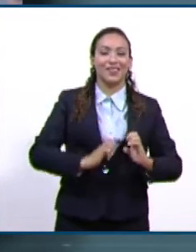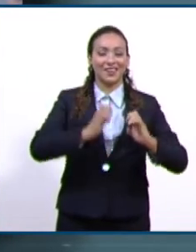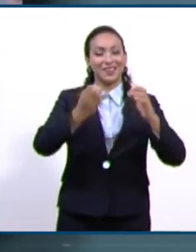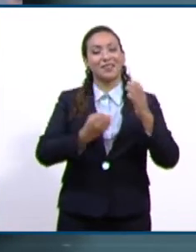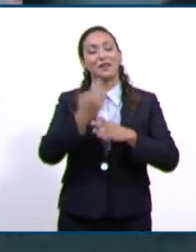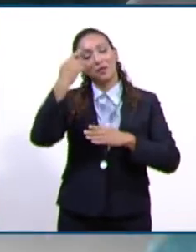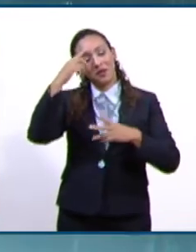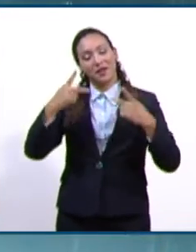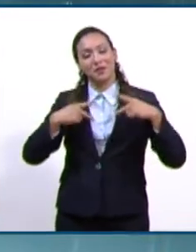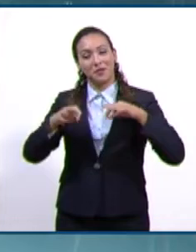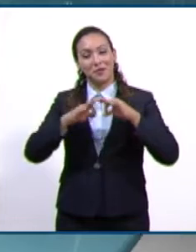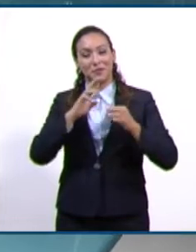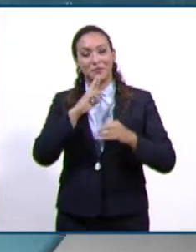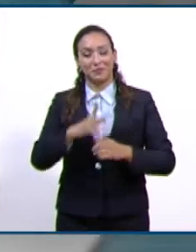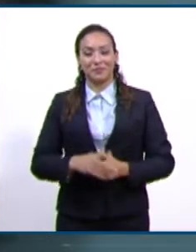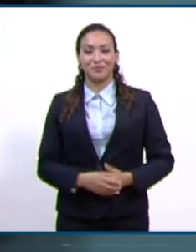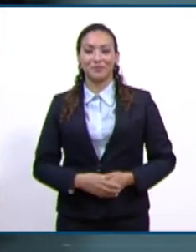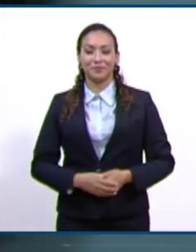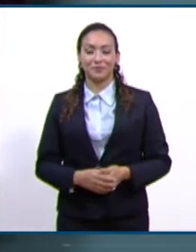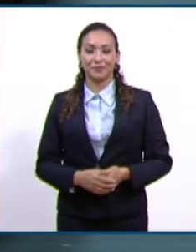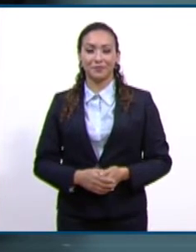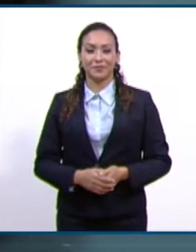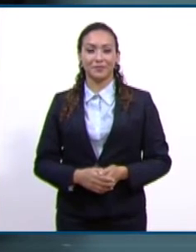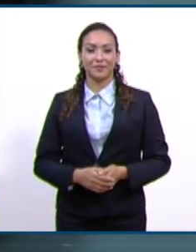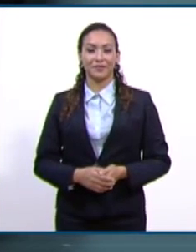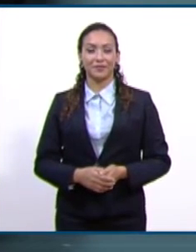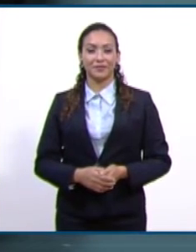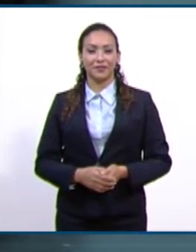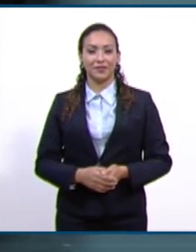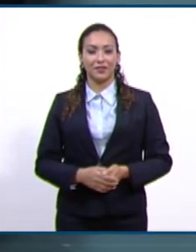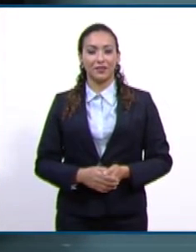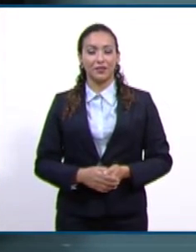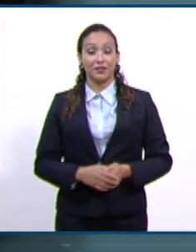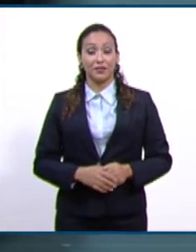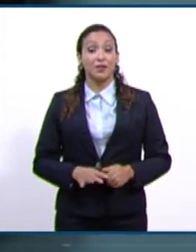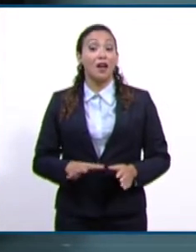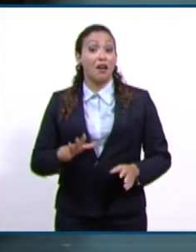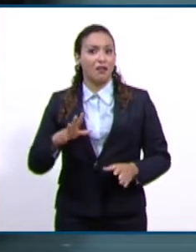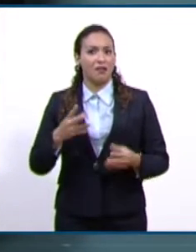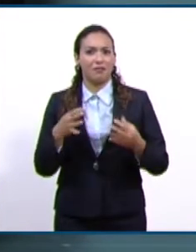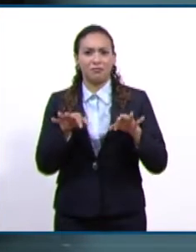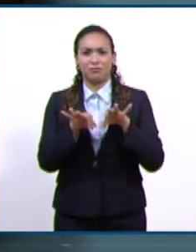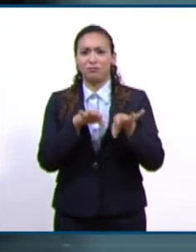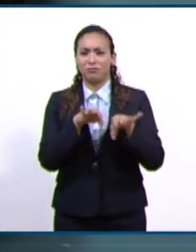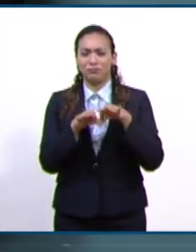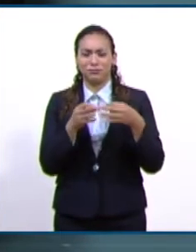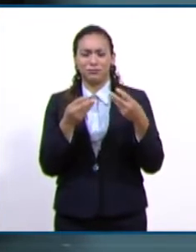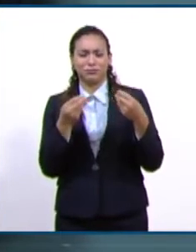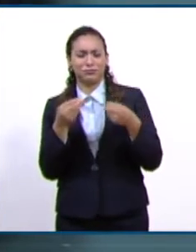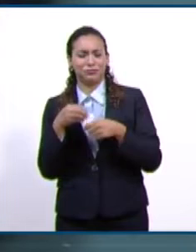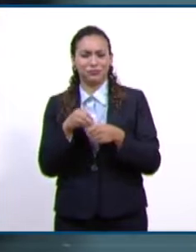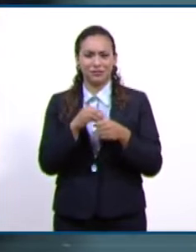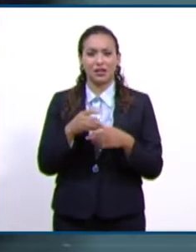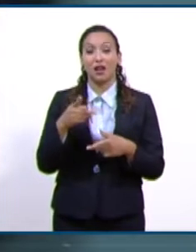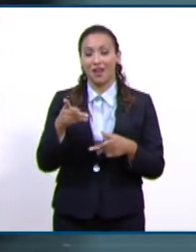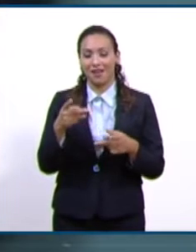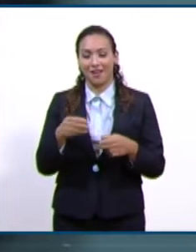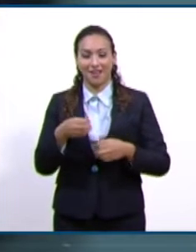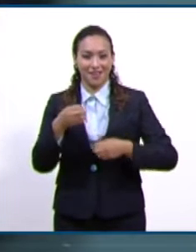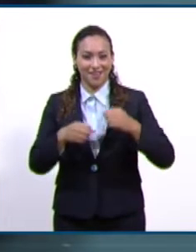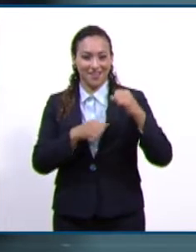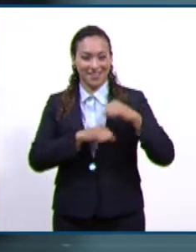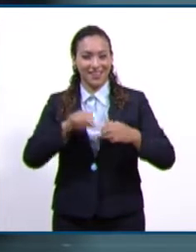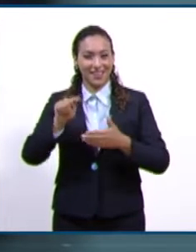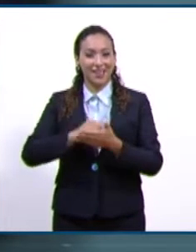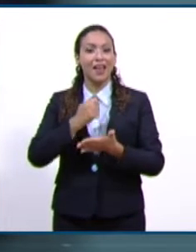los justiciables. A fin de responder a las cargas de trabajo en materia laboral, el Poder Judicial de